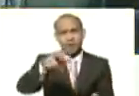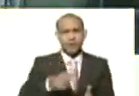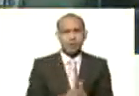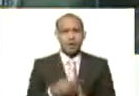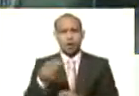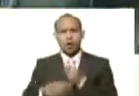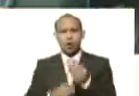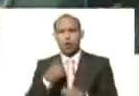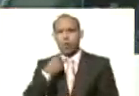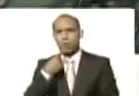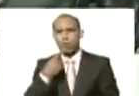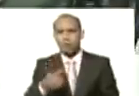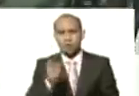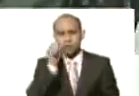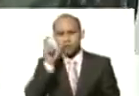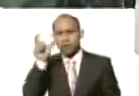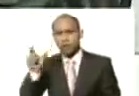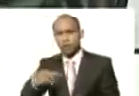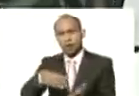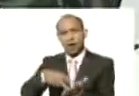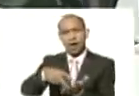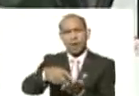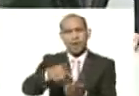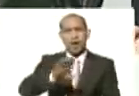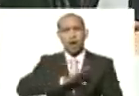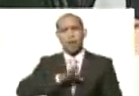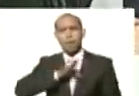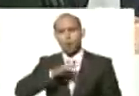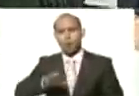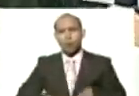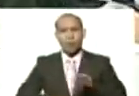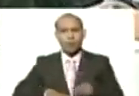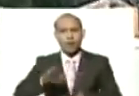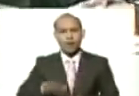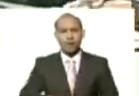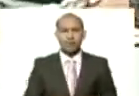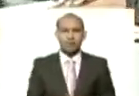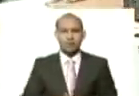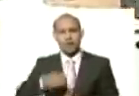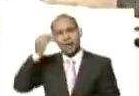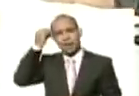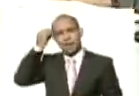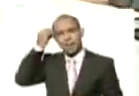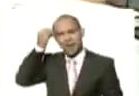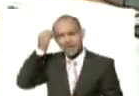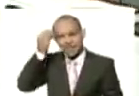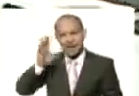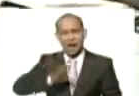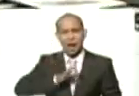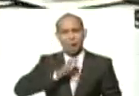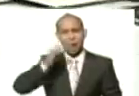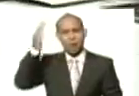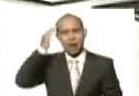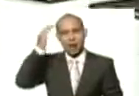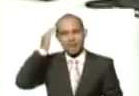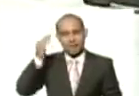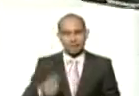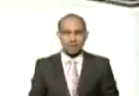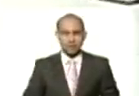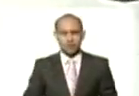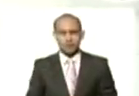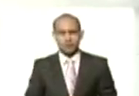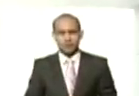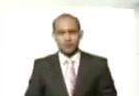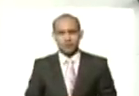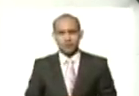como decía el gran Ho Chi Minh, caminar con sus propios pies, pensar con su propia cabeza